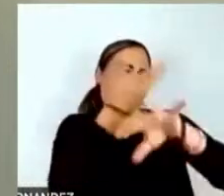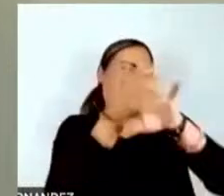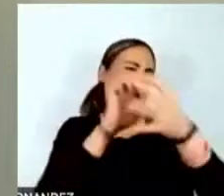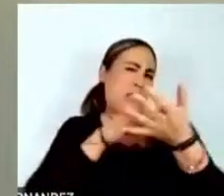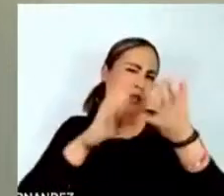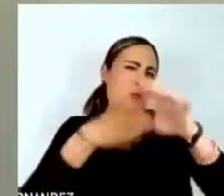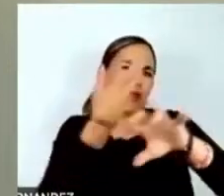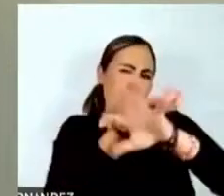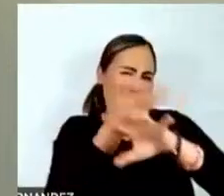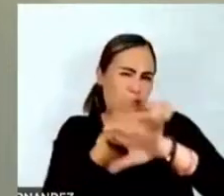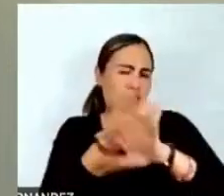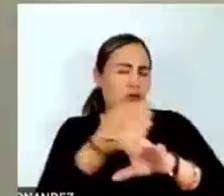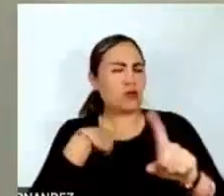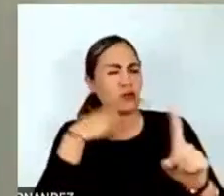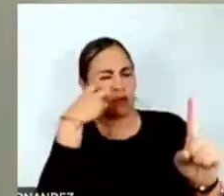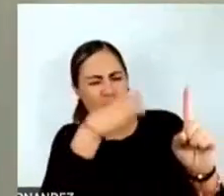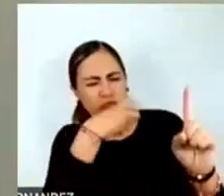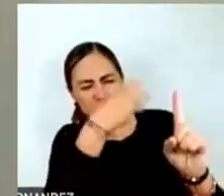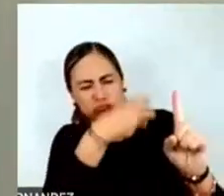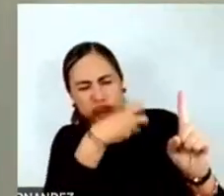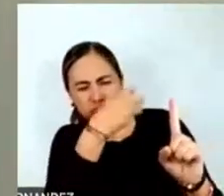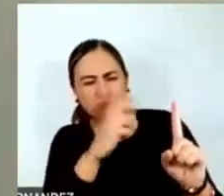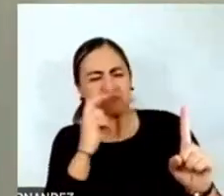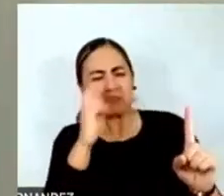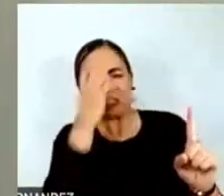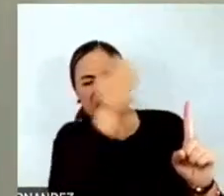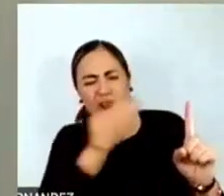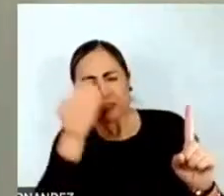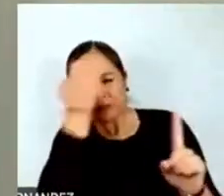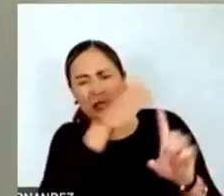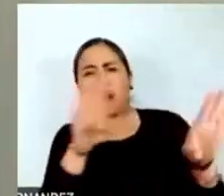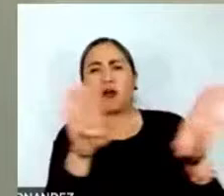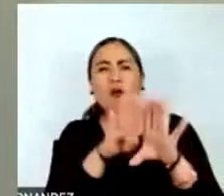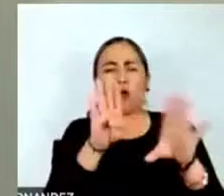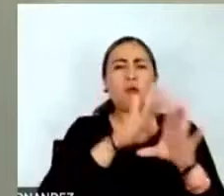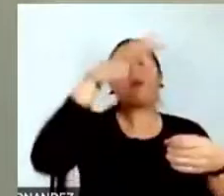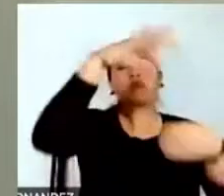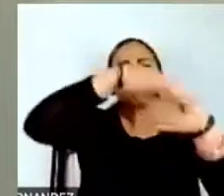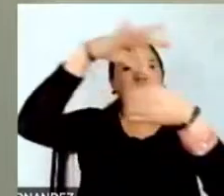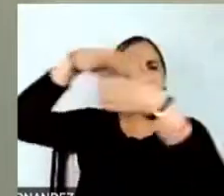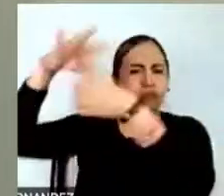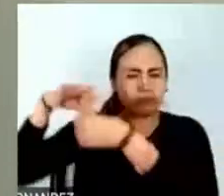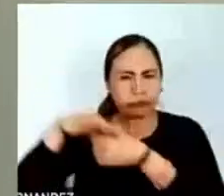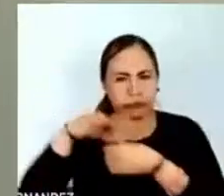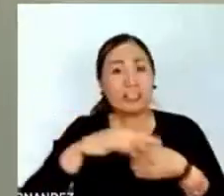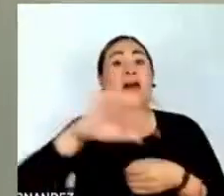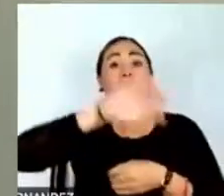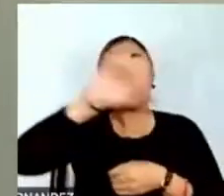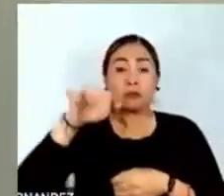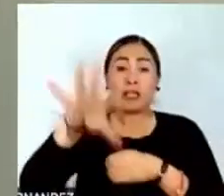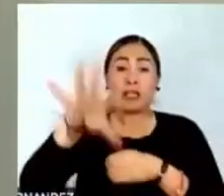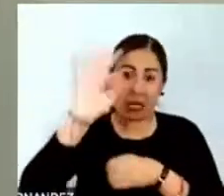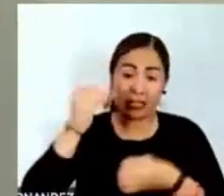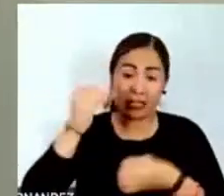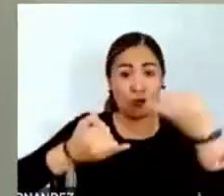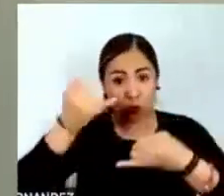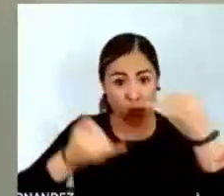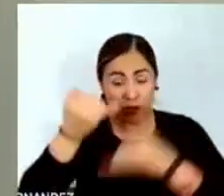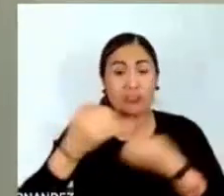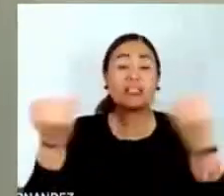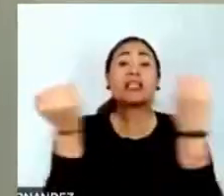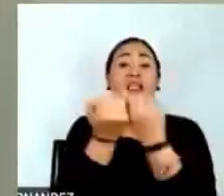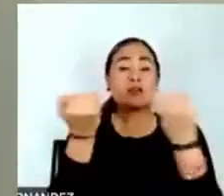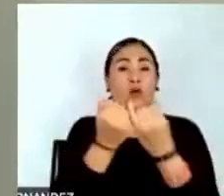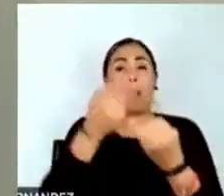jueces mediante una elección general. También soy crítico del alto perfil político que tienen las designaciones de